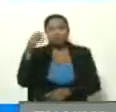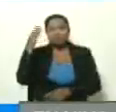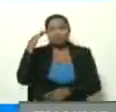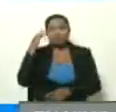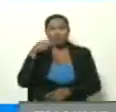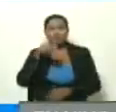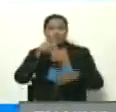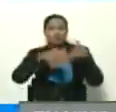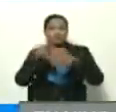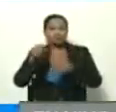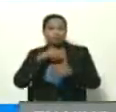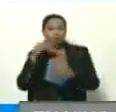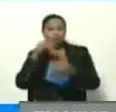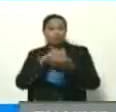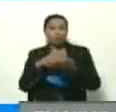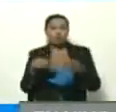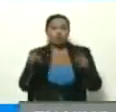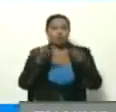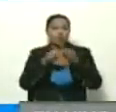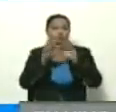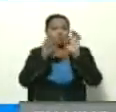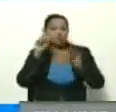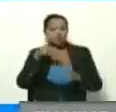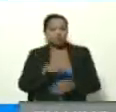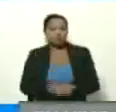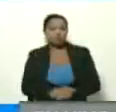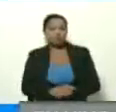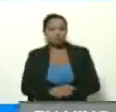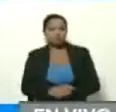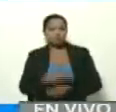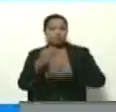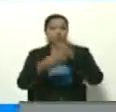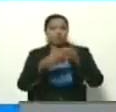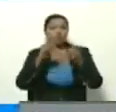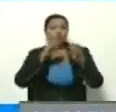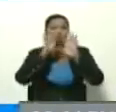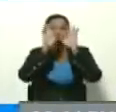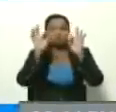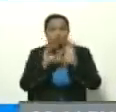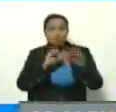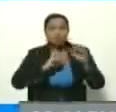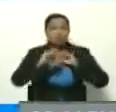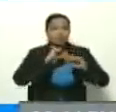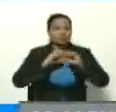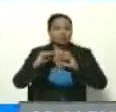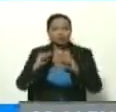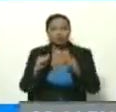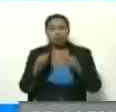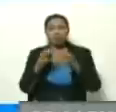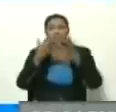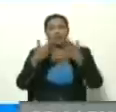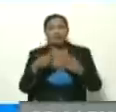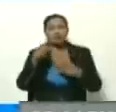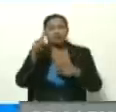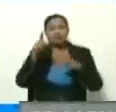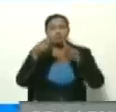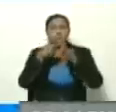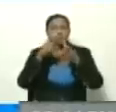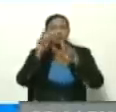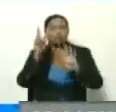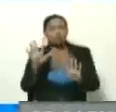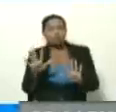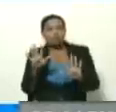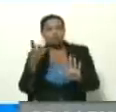estas elecciones pusimos como forma de movilización la maquinaria del 1x10, eso debemos